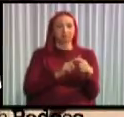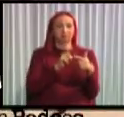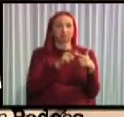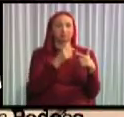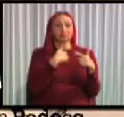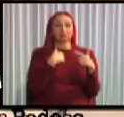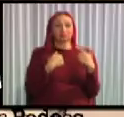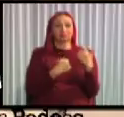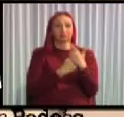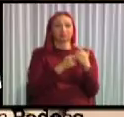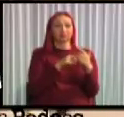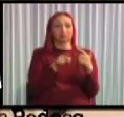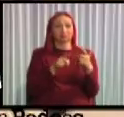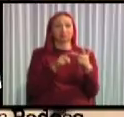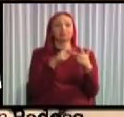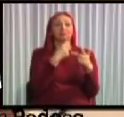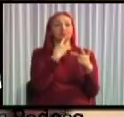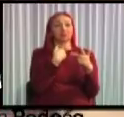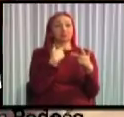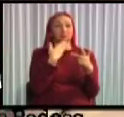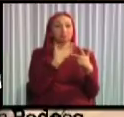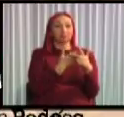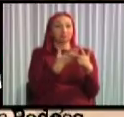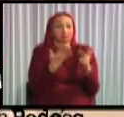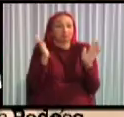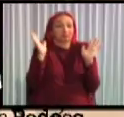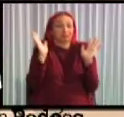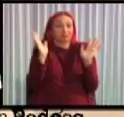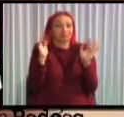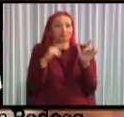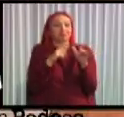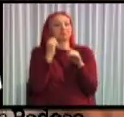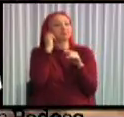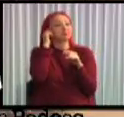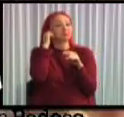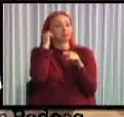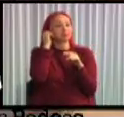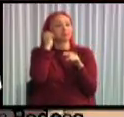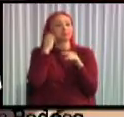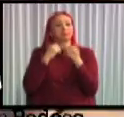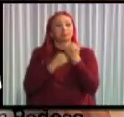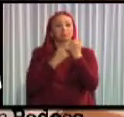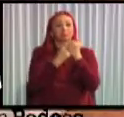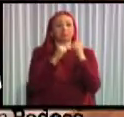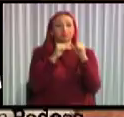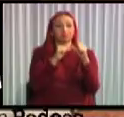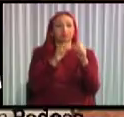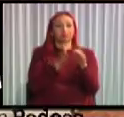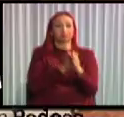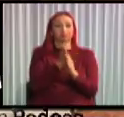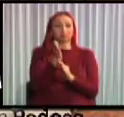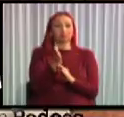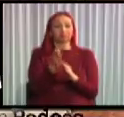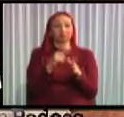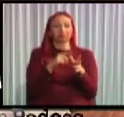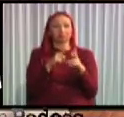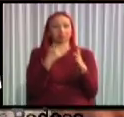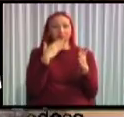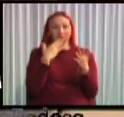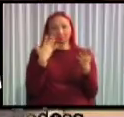tenía el respaldo de él y él decía que yo era bueno, entonces me respaldaban y entonces ahí empezó mi carrera.